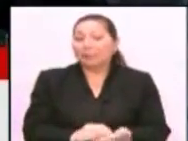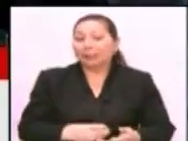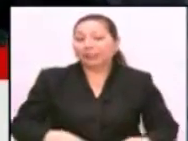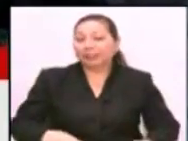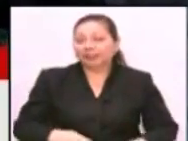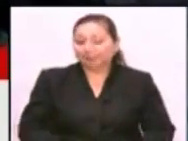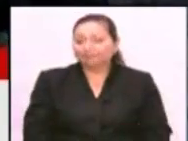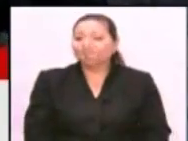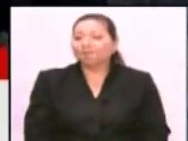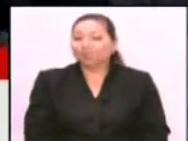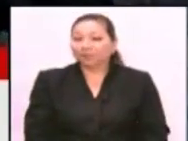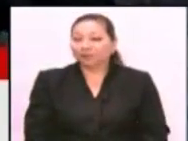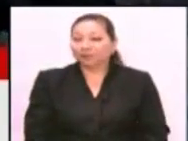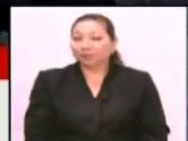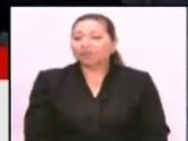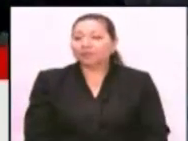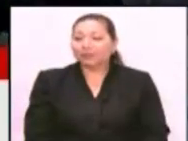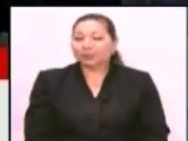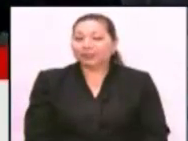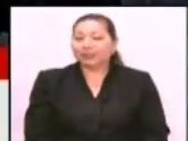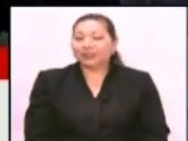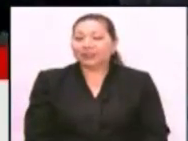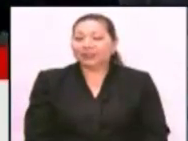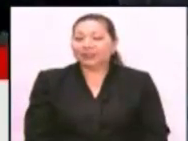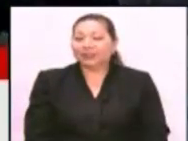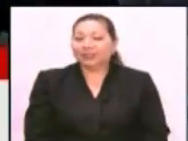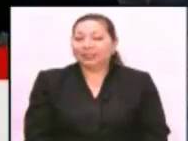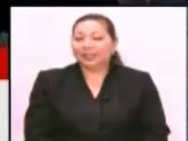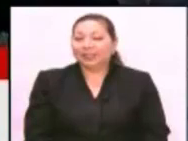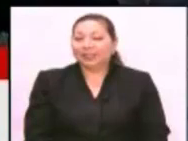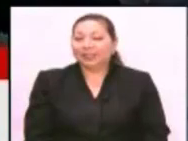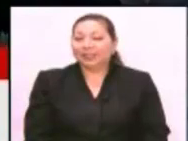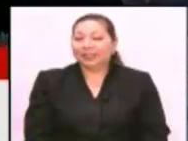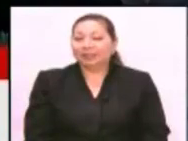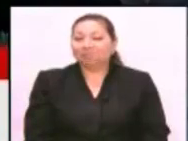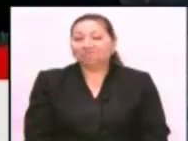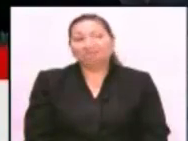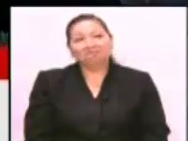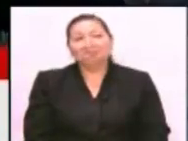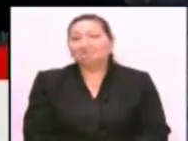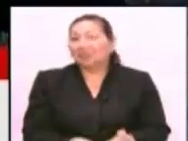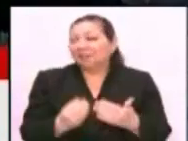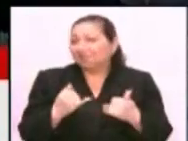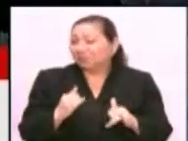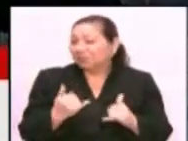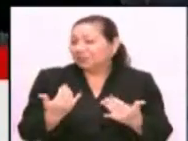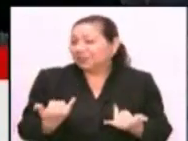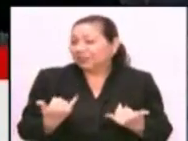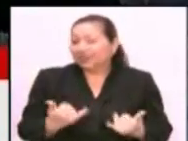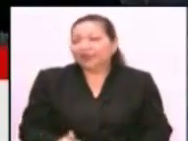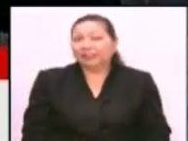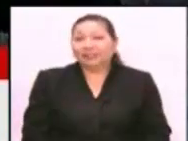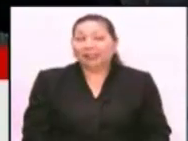alguna forma, ¿cierto? Entonces, en la siguiente diapositiva creo que, bueno, hay más información sobre el caso de Inglaterra, pero creo